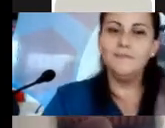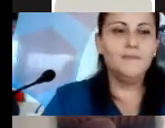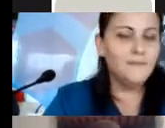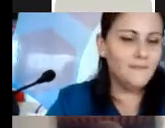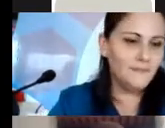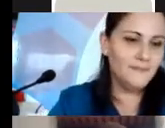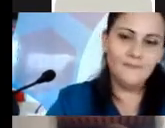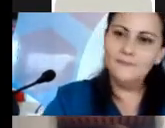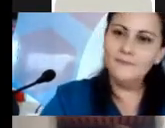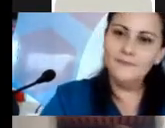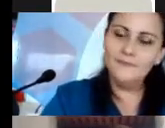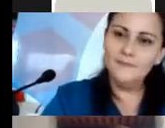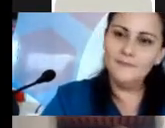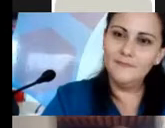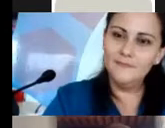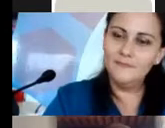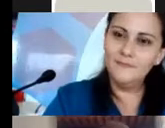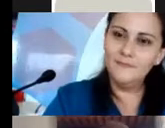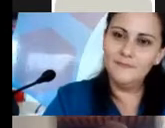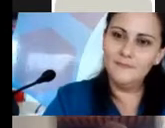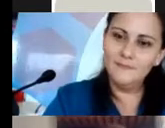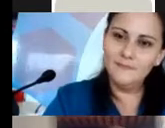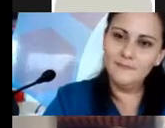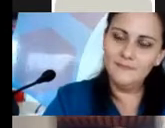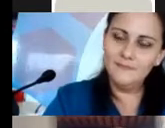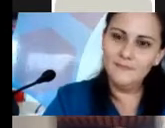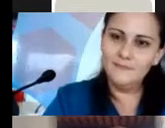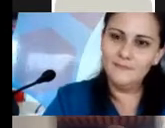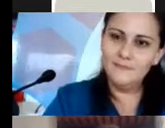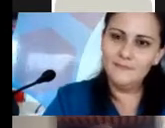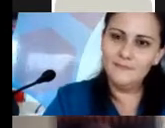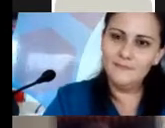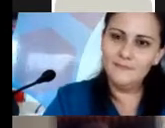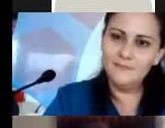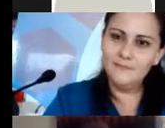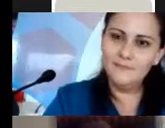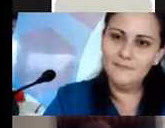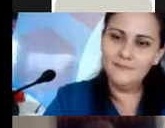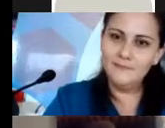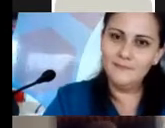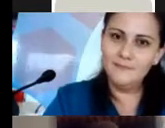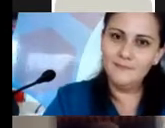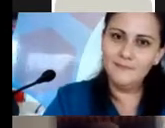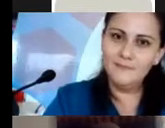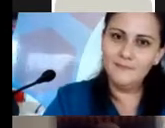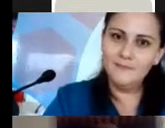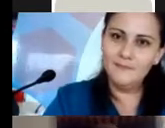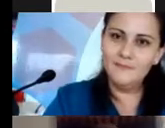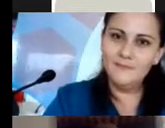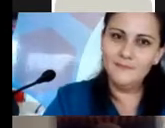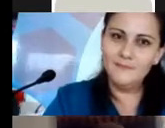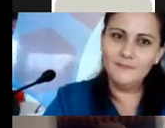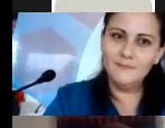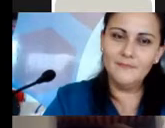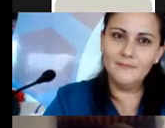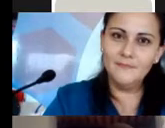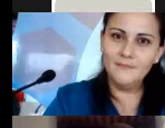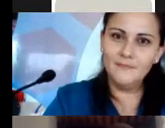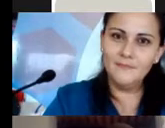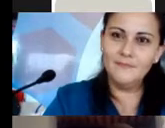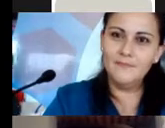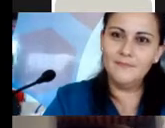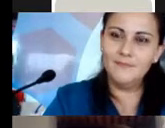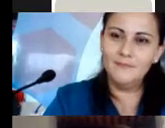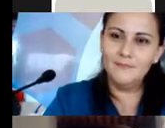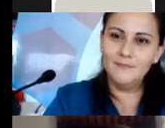adelante. Bien, la utilización de células cerradas es todo el foam células cerradas, quiere decir que no